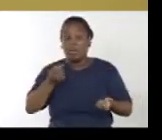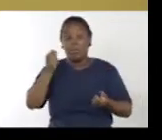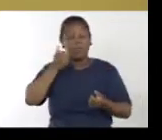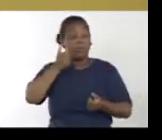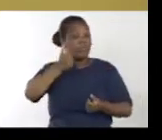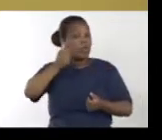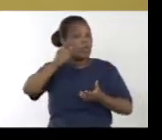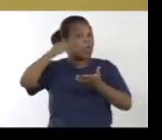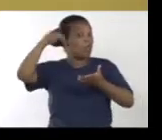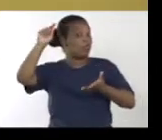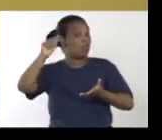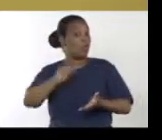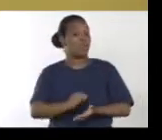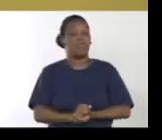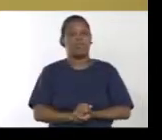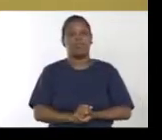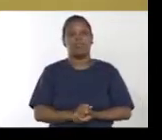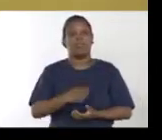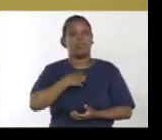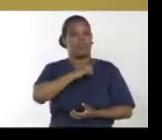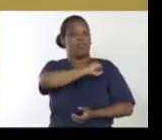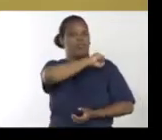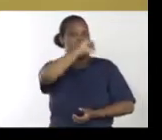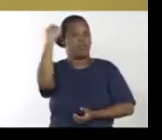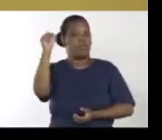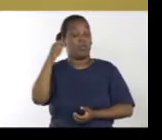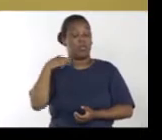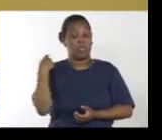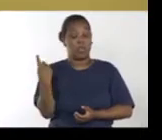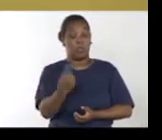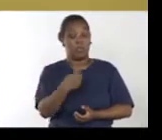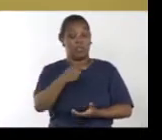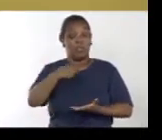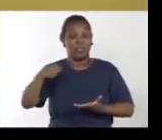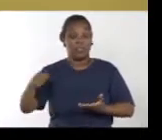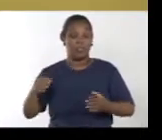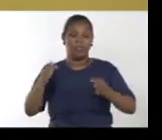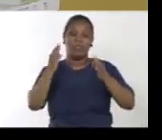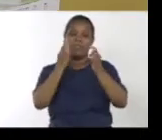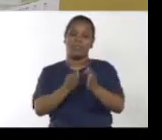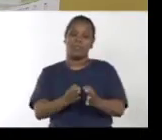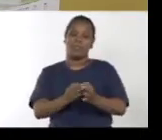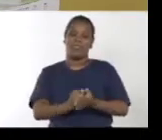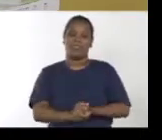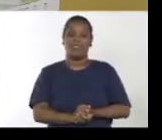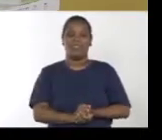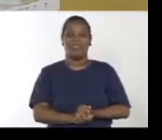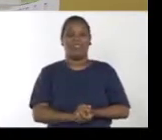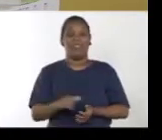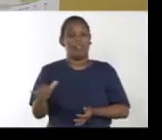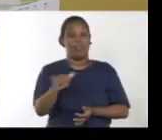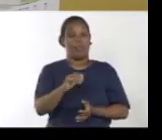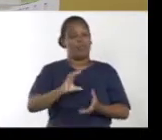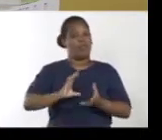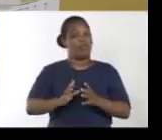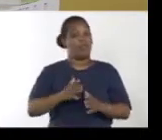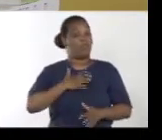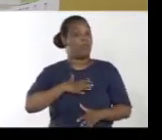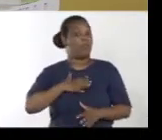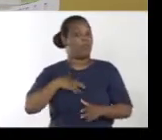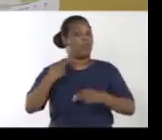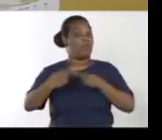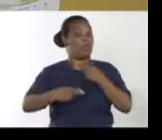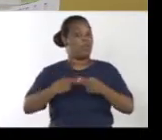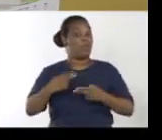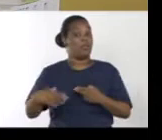la ortografía. Debemos lograr que nuestra escritura sea correcta. De igual forma, espero que hayan realizado